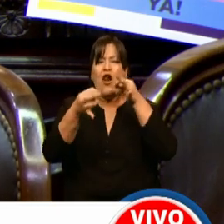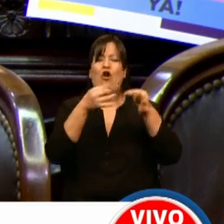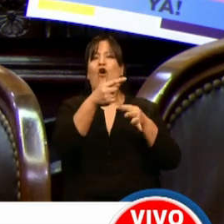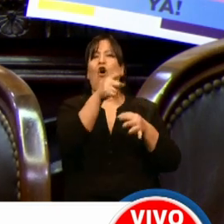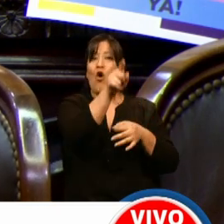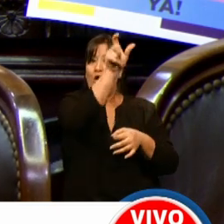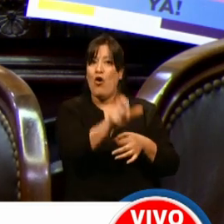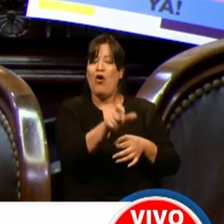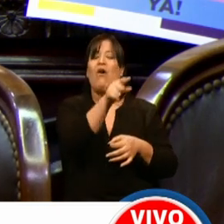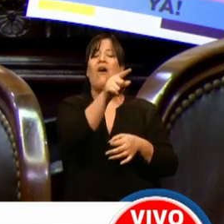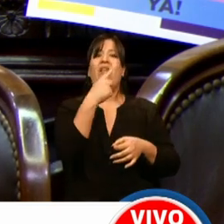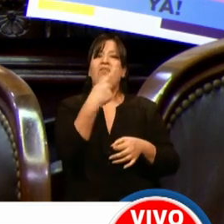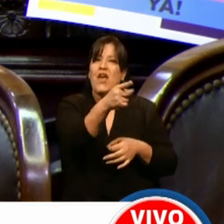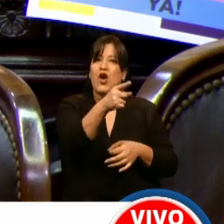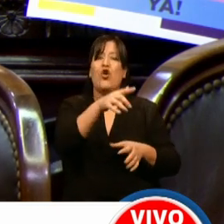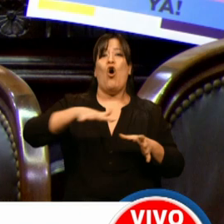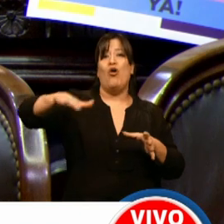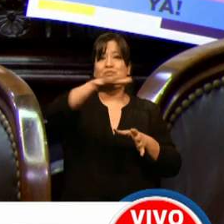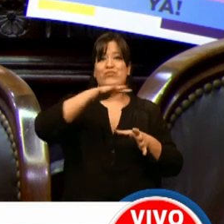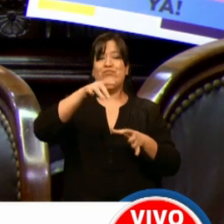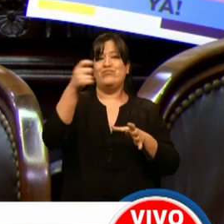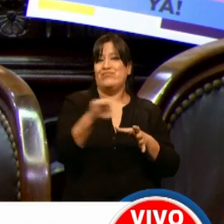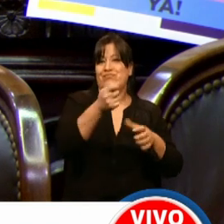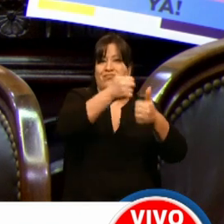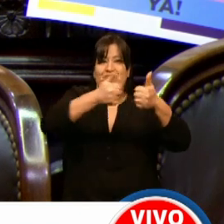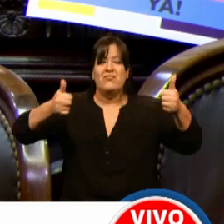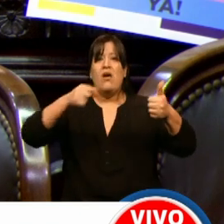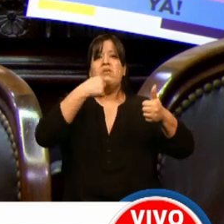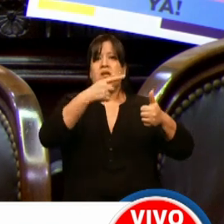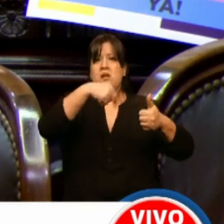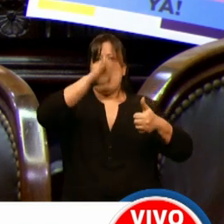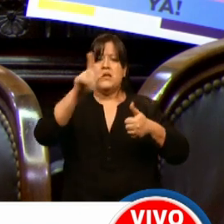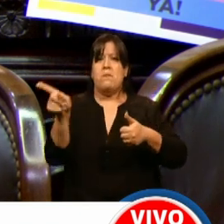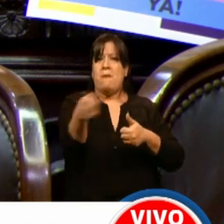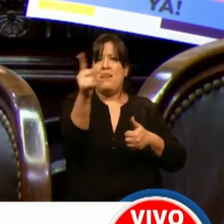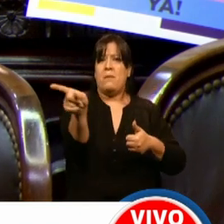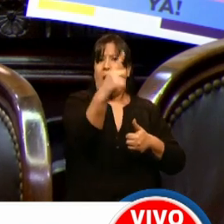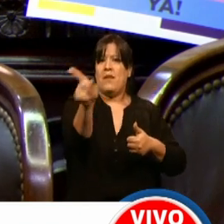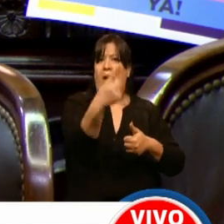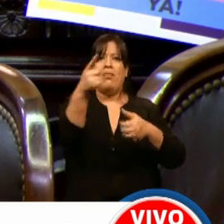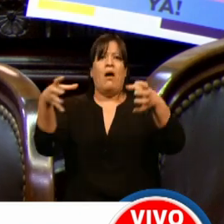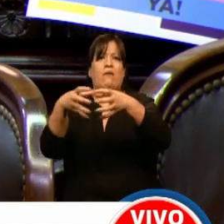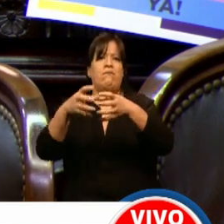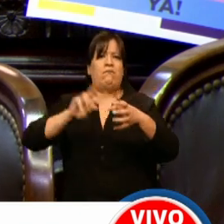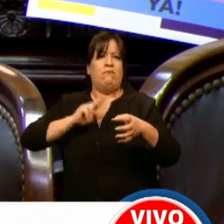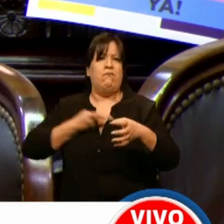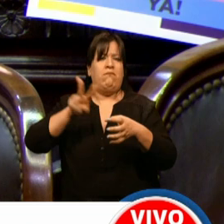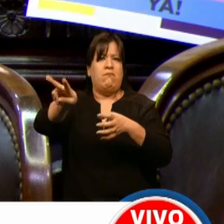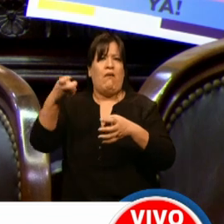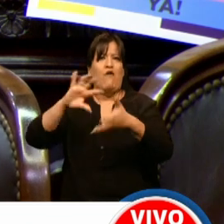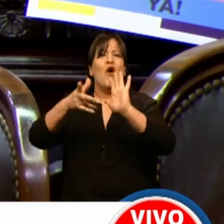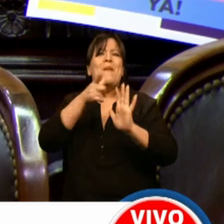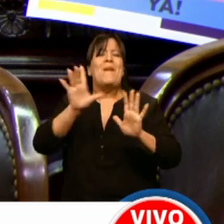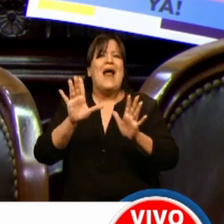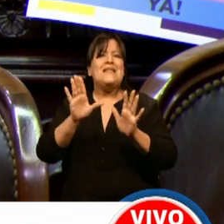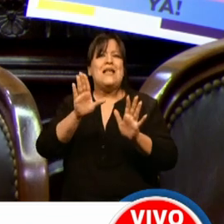que la zona roja eran los campos de concentración del colectivo a través de trans porque es